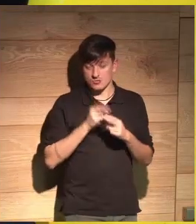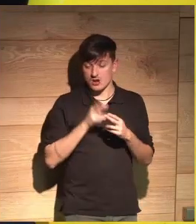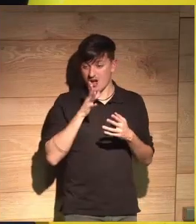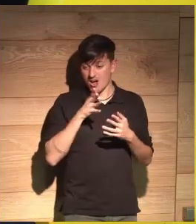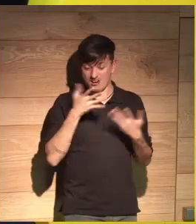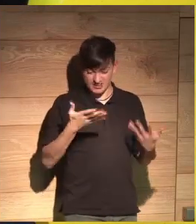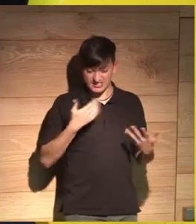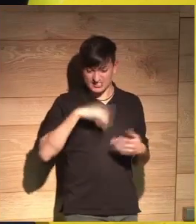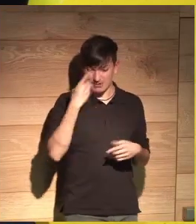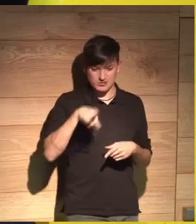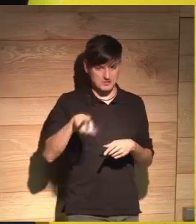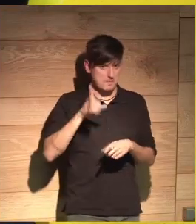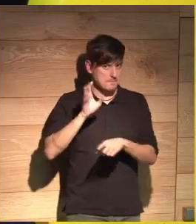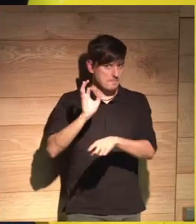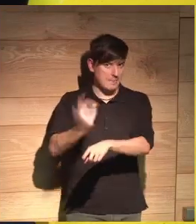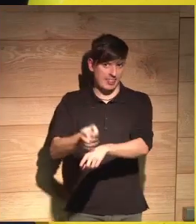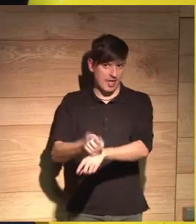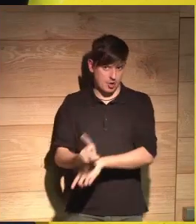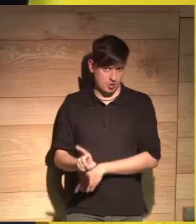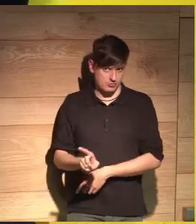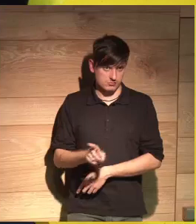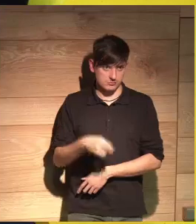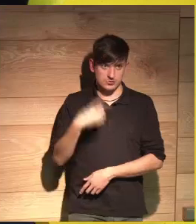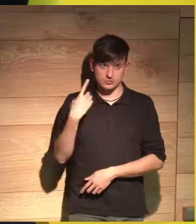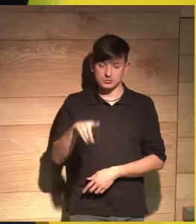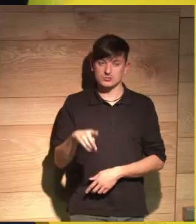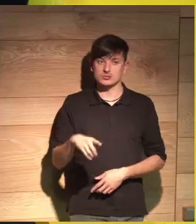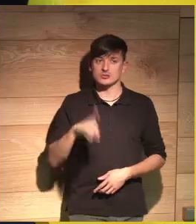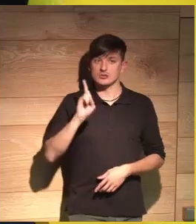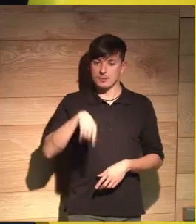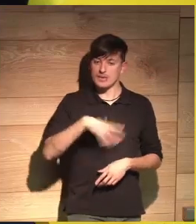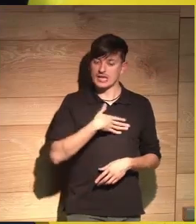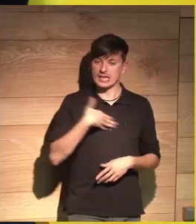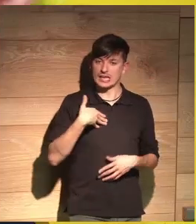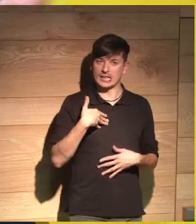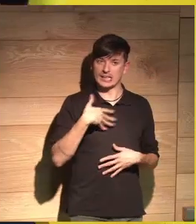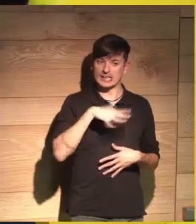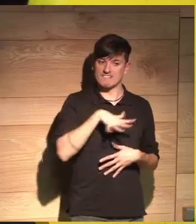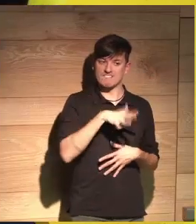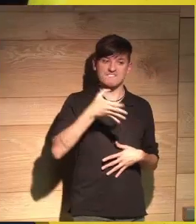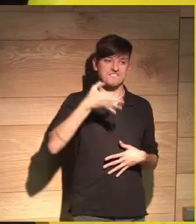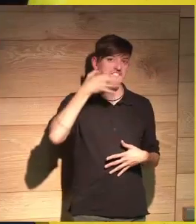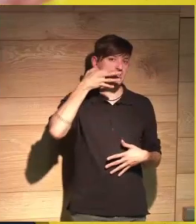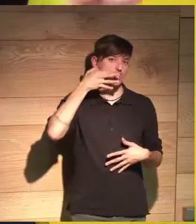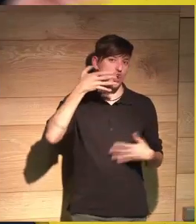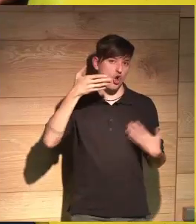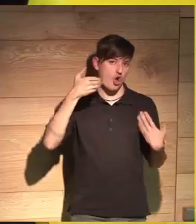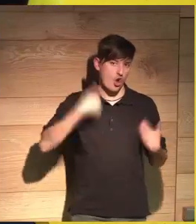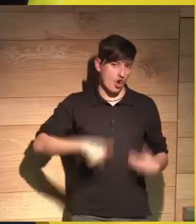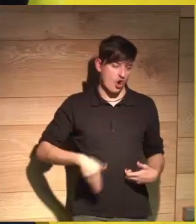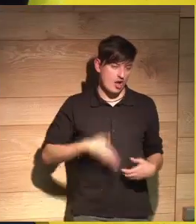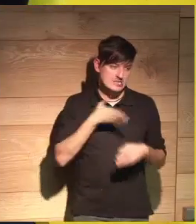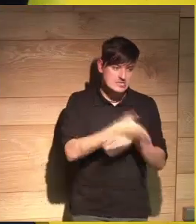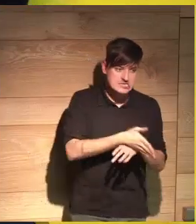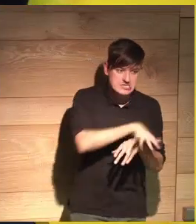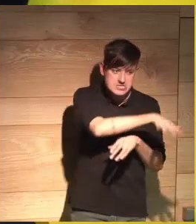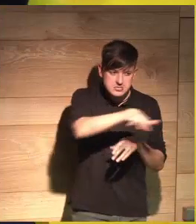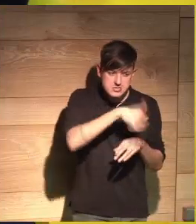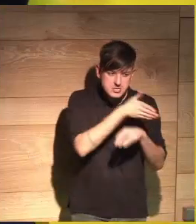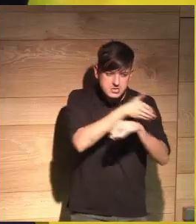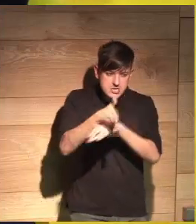sabemos que no es verdad la bolsa vemos que también queremos estar en el espacio físico y aún muy interesante bueno ese tema de la de la